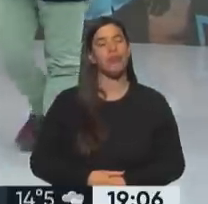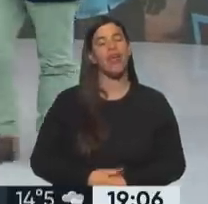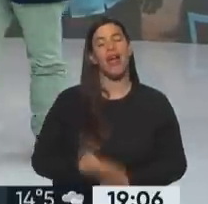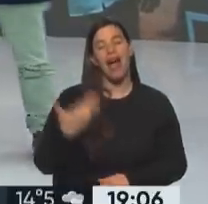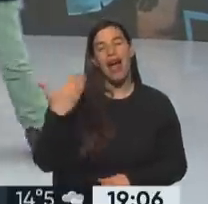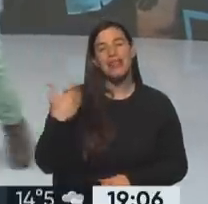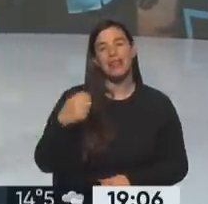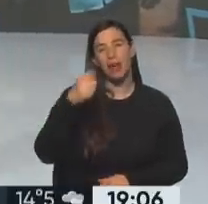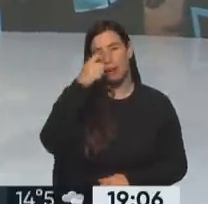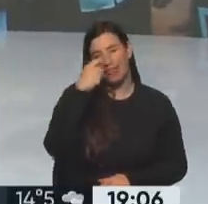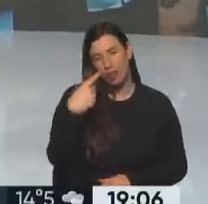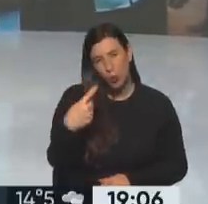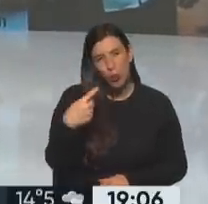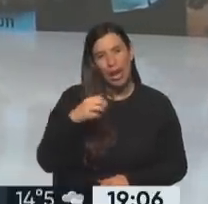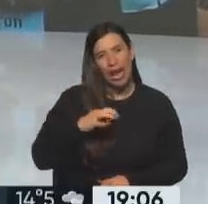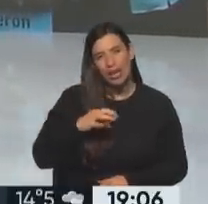años desapareció